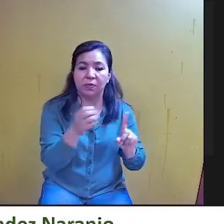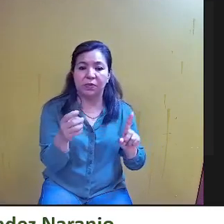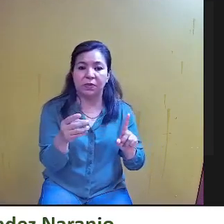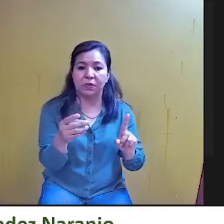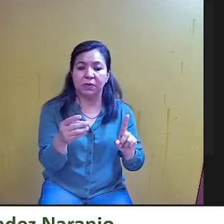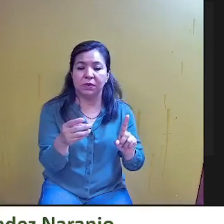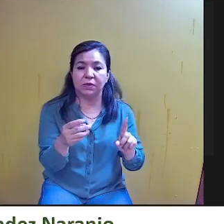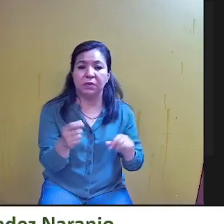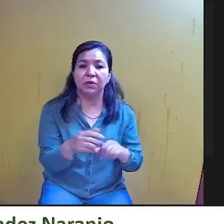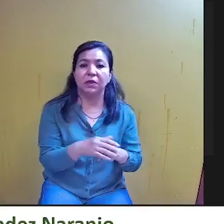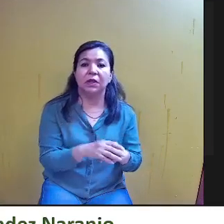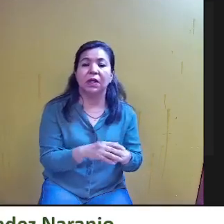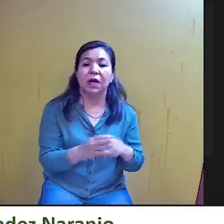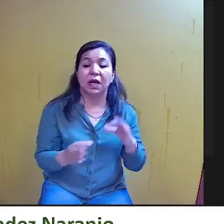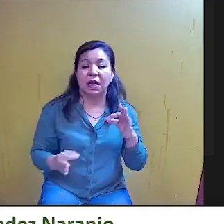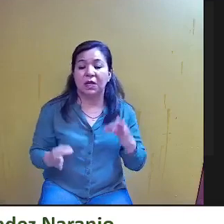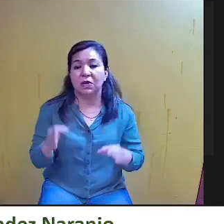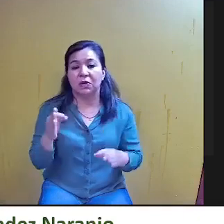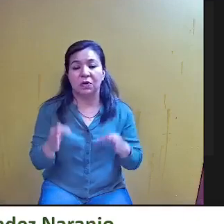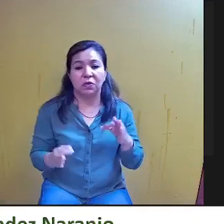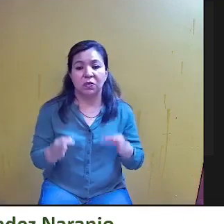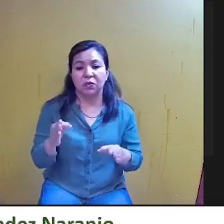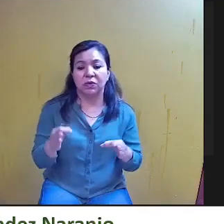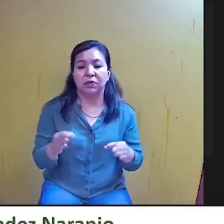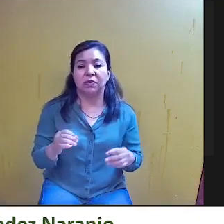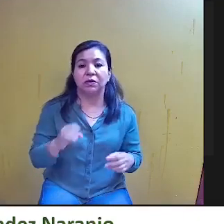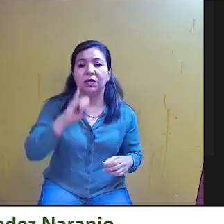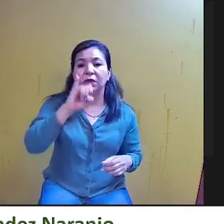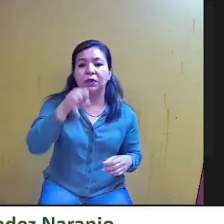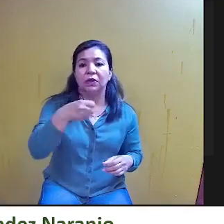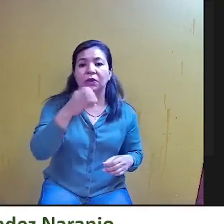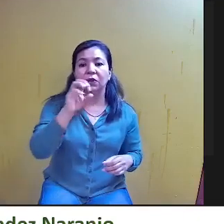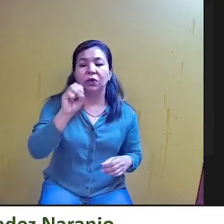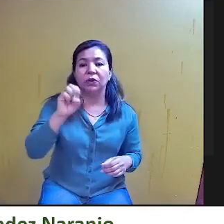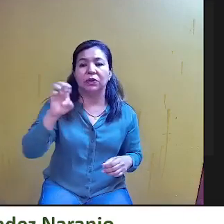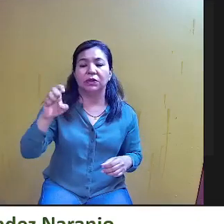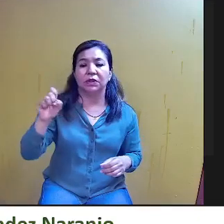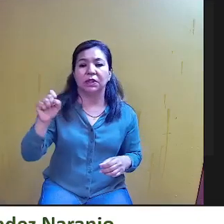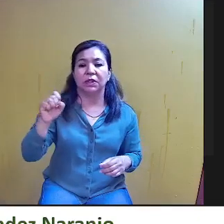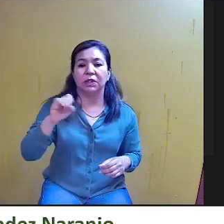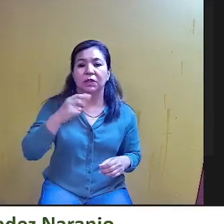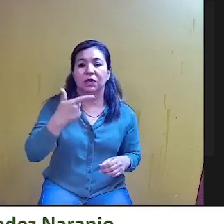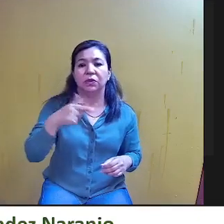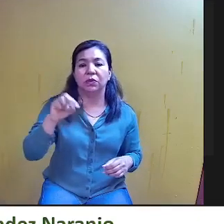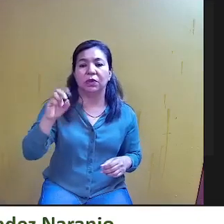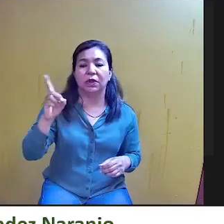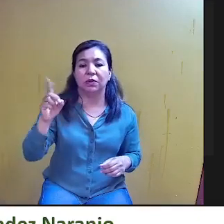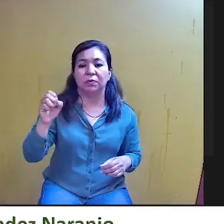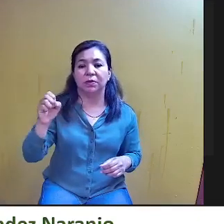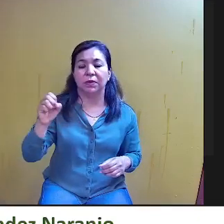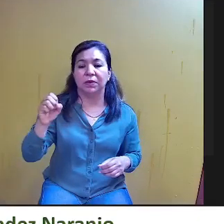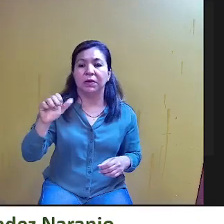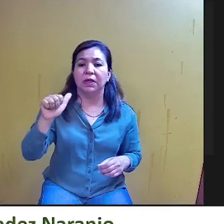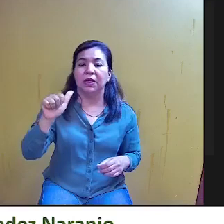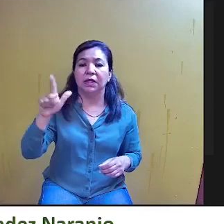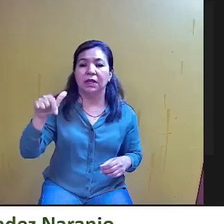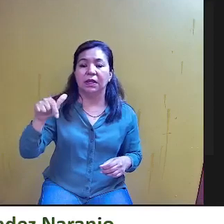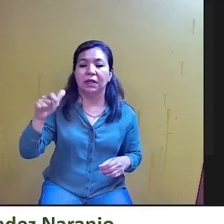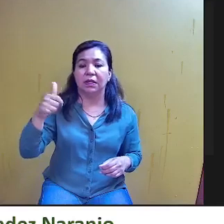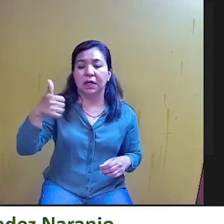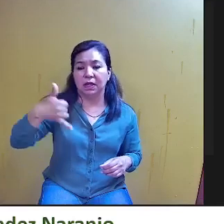T/74/2023 relativo al juicio ciudadano promovido por José Guadalupe Ayala Lanís, interpuesto en contra del acuerdo